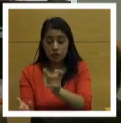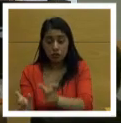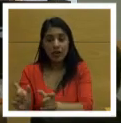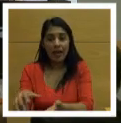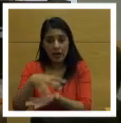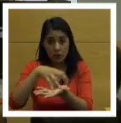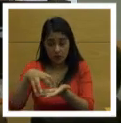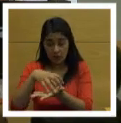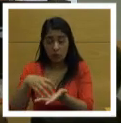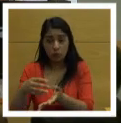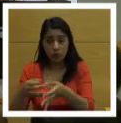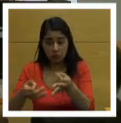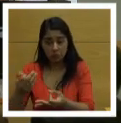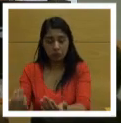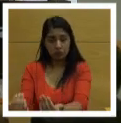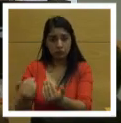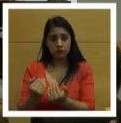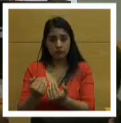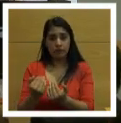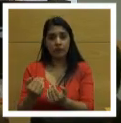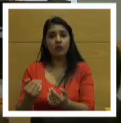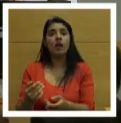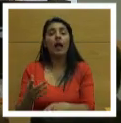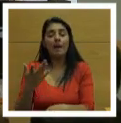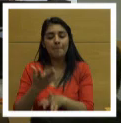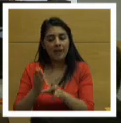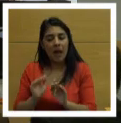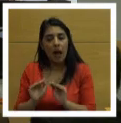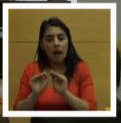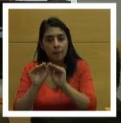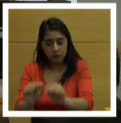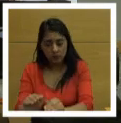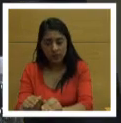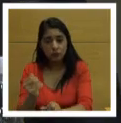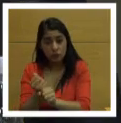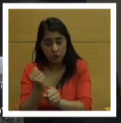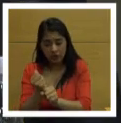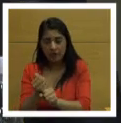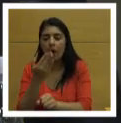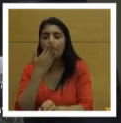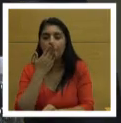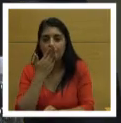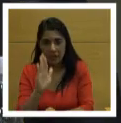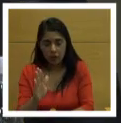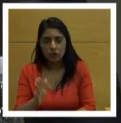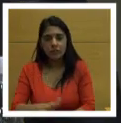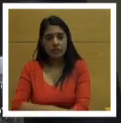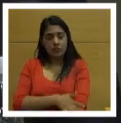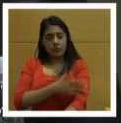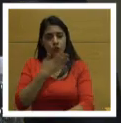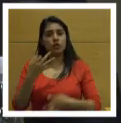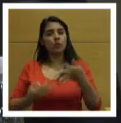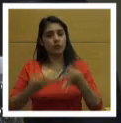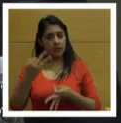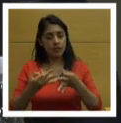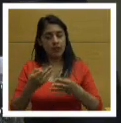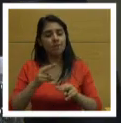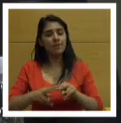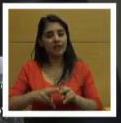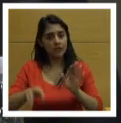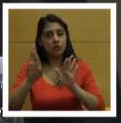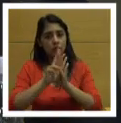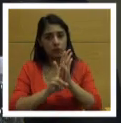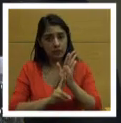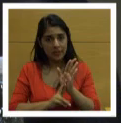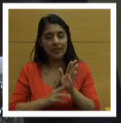jurisdicción, de forma de aportar con nuestro trabajo a una mejor y cumplida administración de justicia, aplicando procedimientos y reglas de